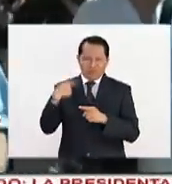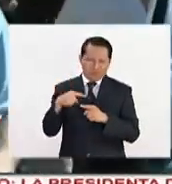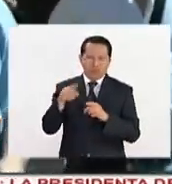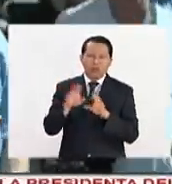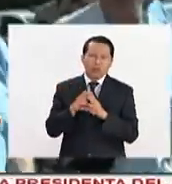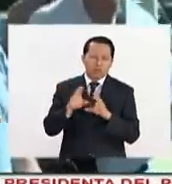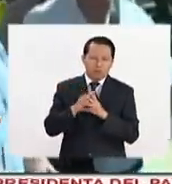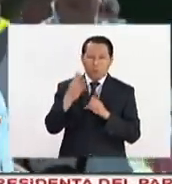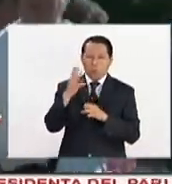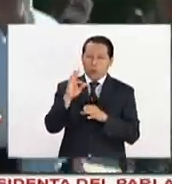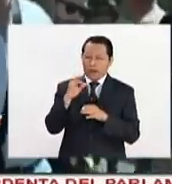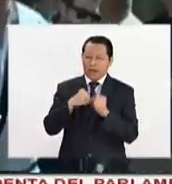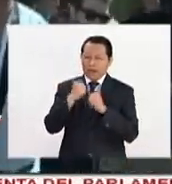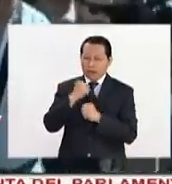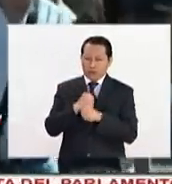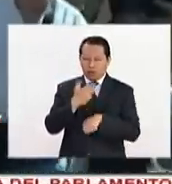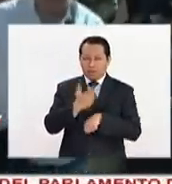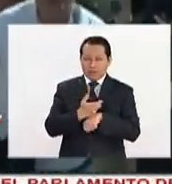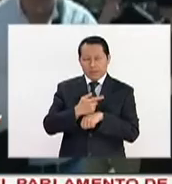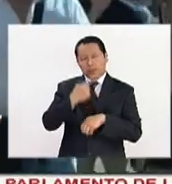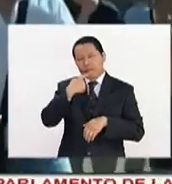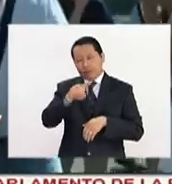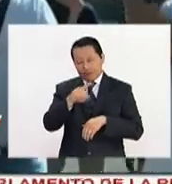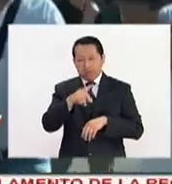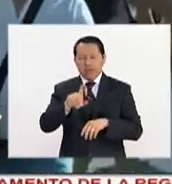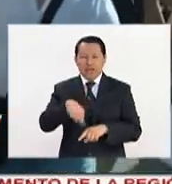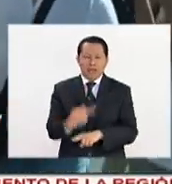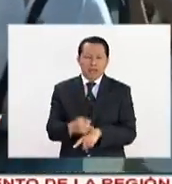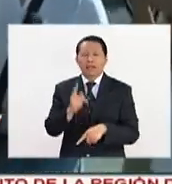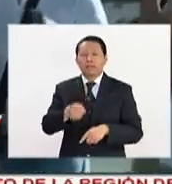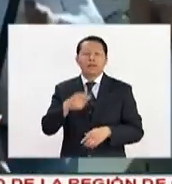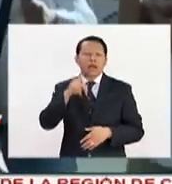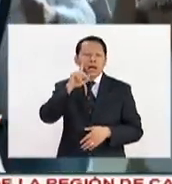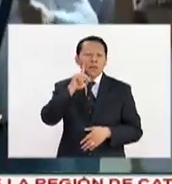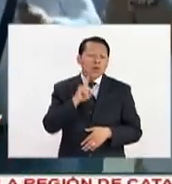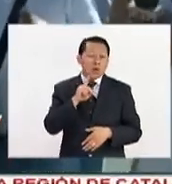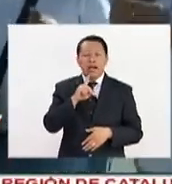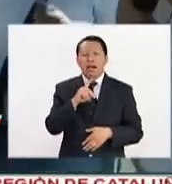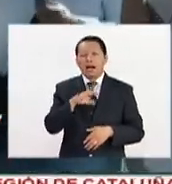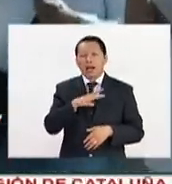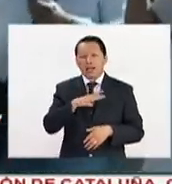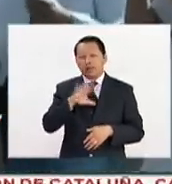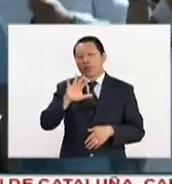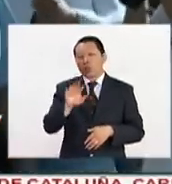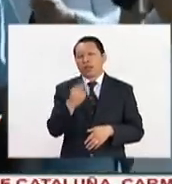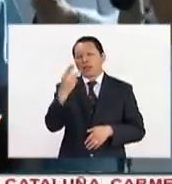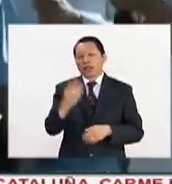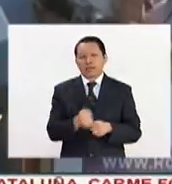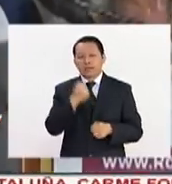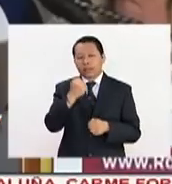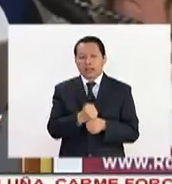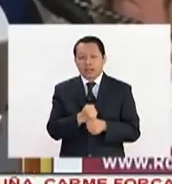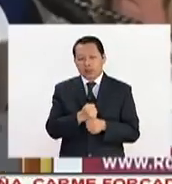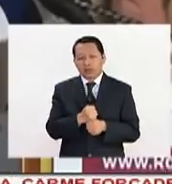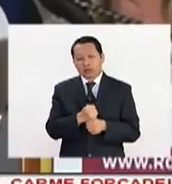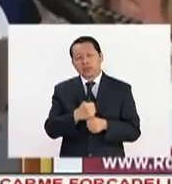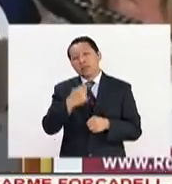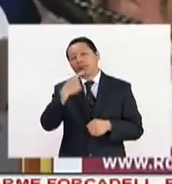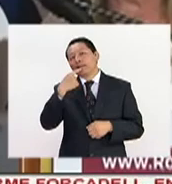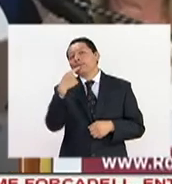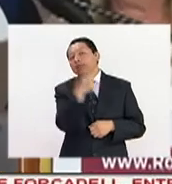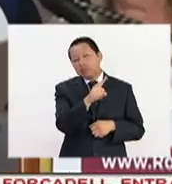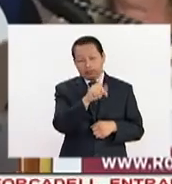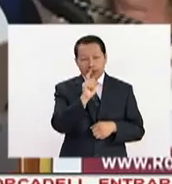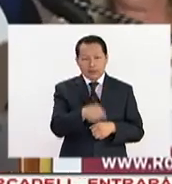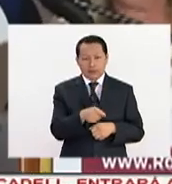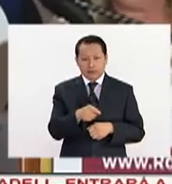Estados Unidos. De acuerdo con el diario The Washington Post, una mujer, Liv Corman, de 53 años, acusó a Moore de